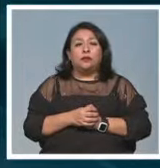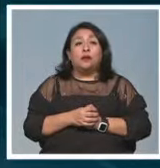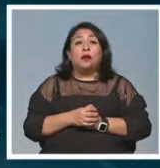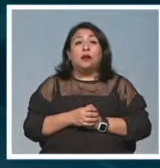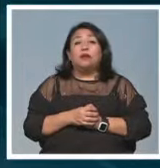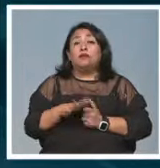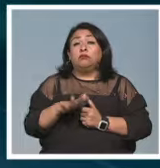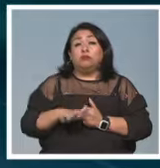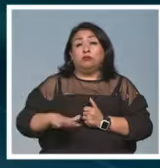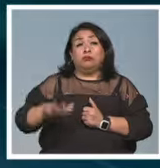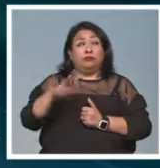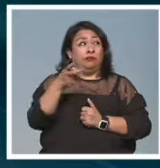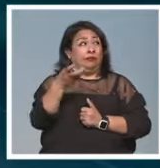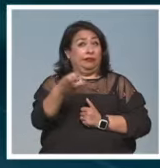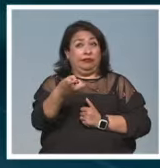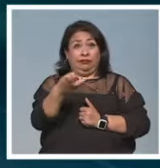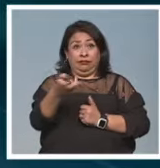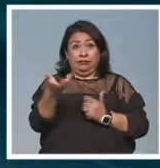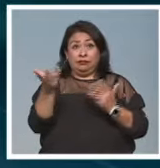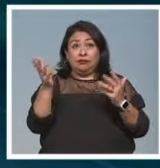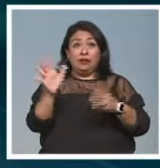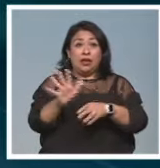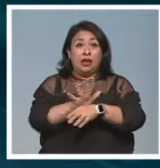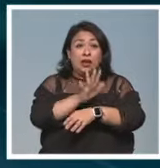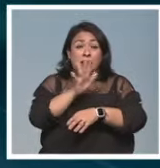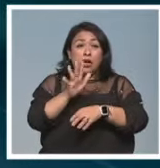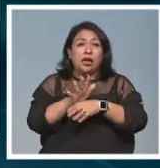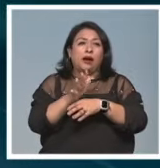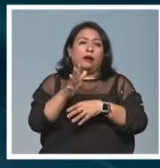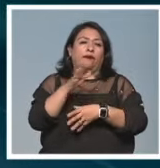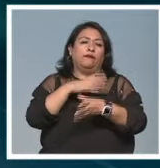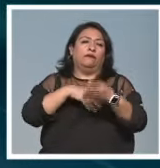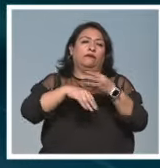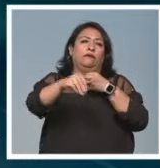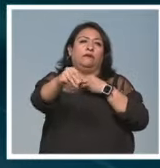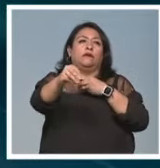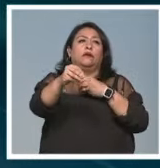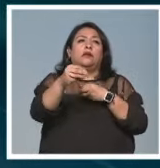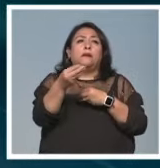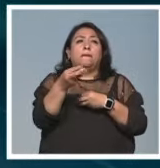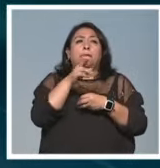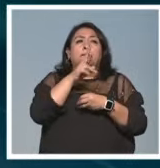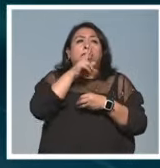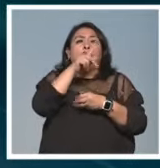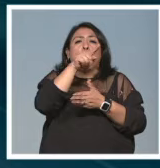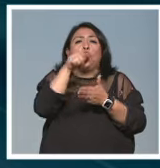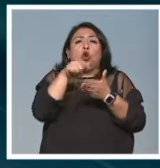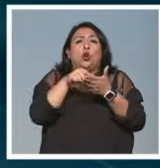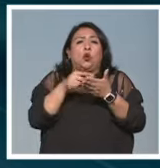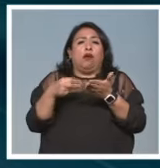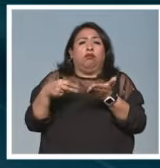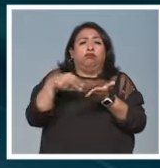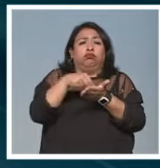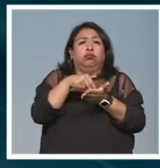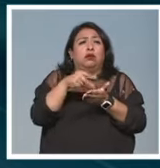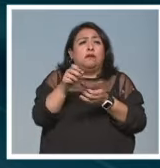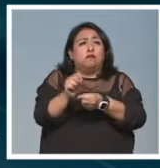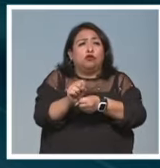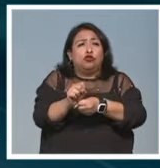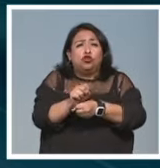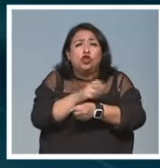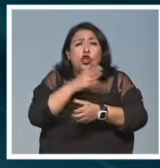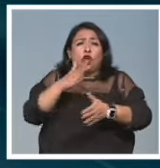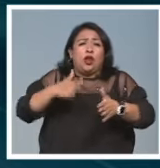Un espacio como este, su energía se hace recíproca. Es uno de los mejores escenarios que tenemos por la emoción,